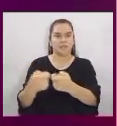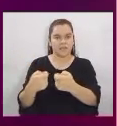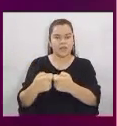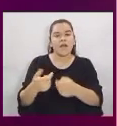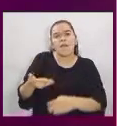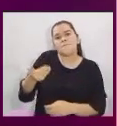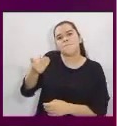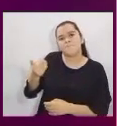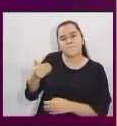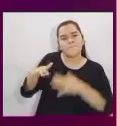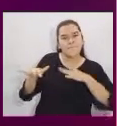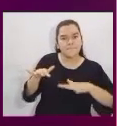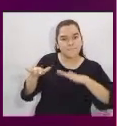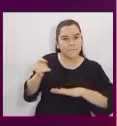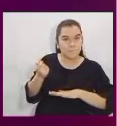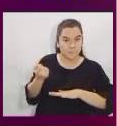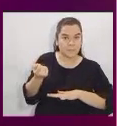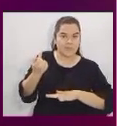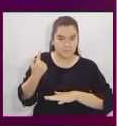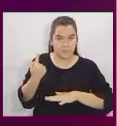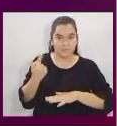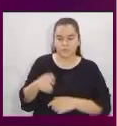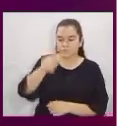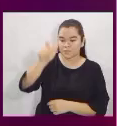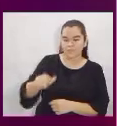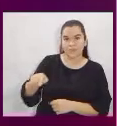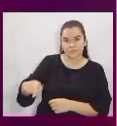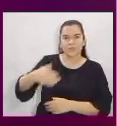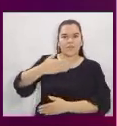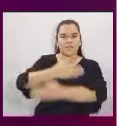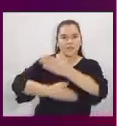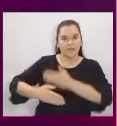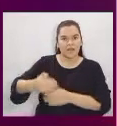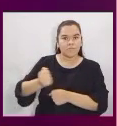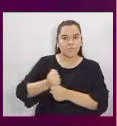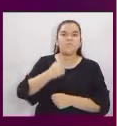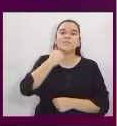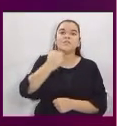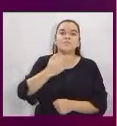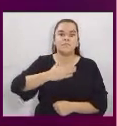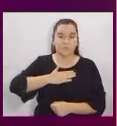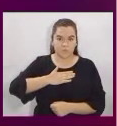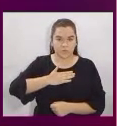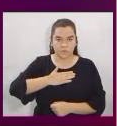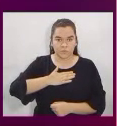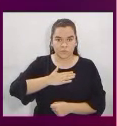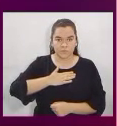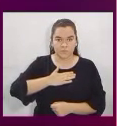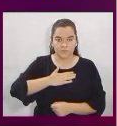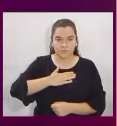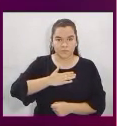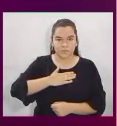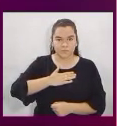idea que teníamos al principio cuando recibimos el diagnóstico de